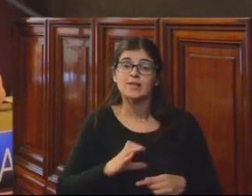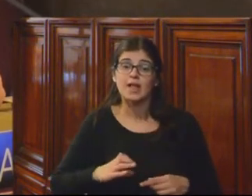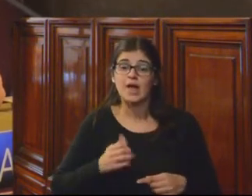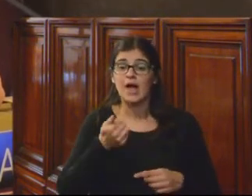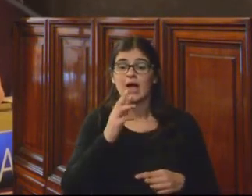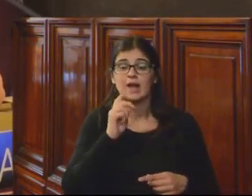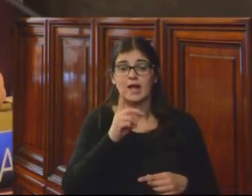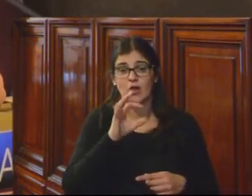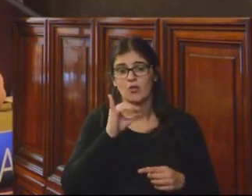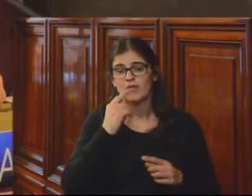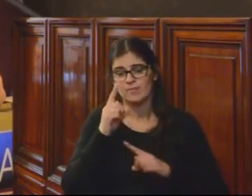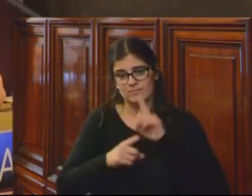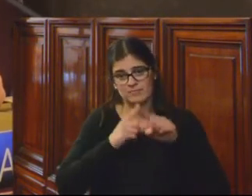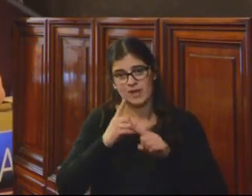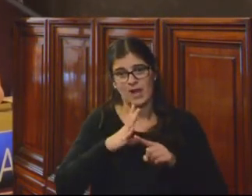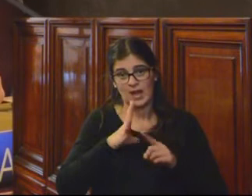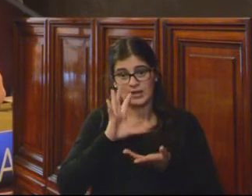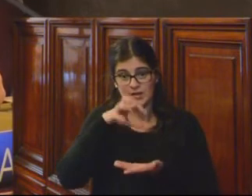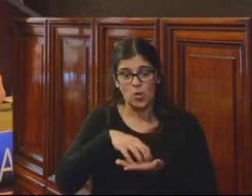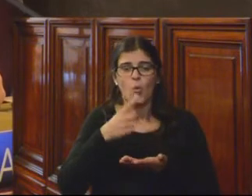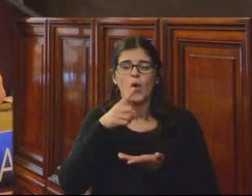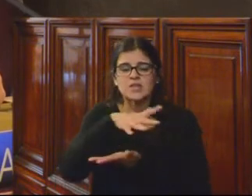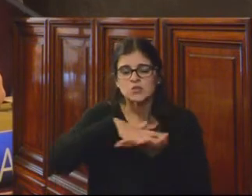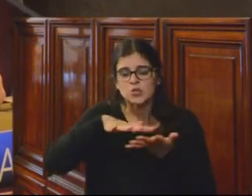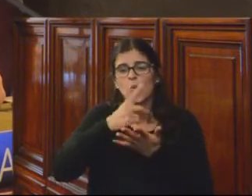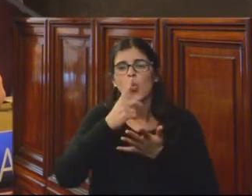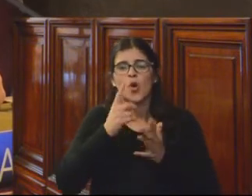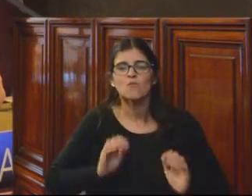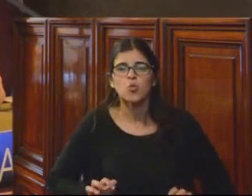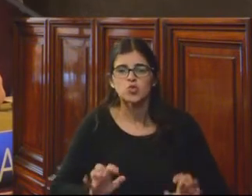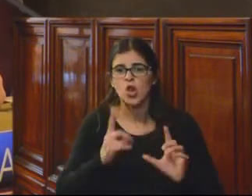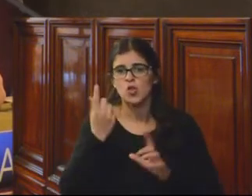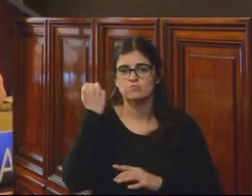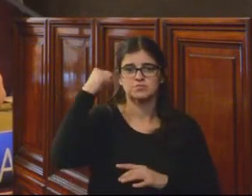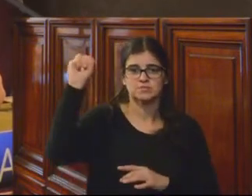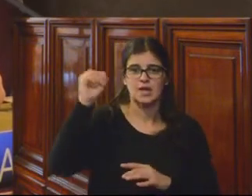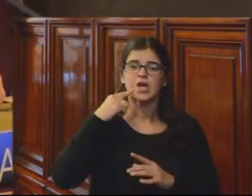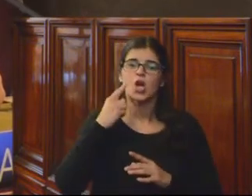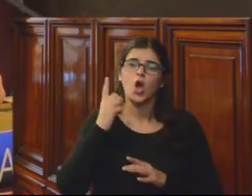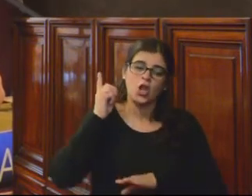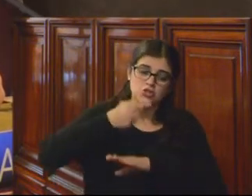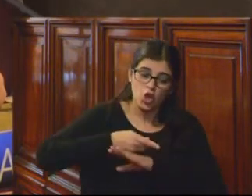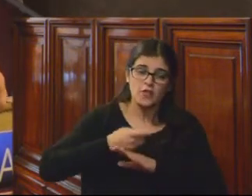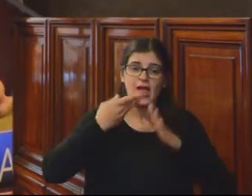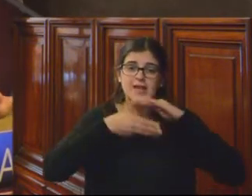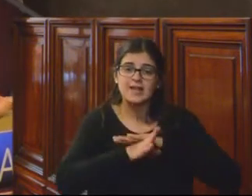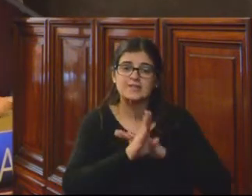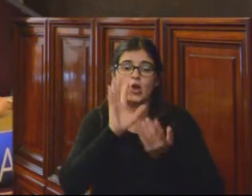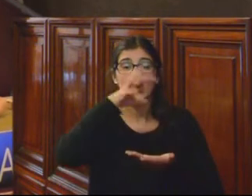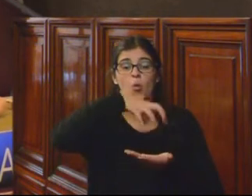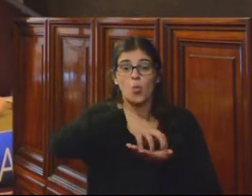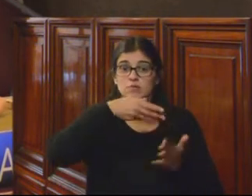Universidad Pedagógica Experimental Libertador, hubo un episodio donde unos funcionarios, incumpliendo con las órdenes, ingresaron al